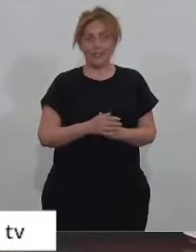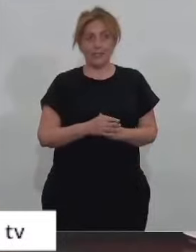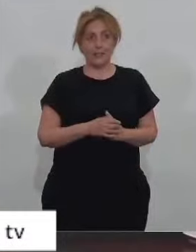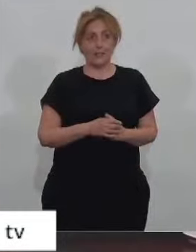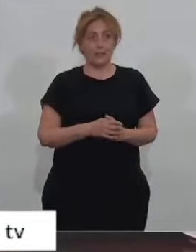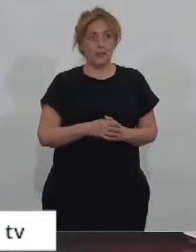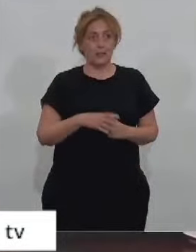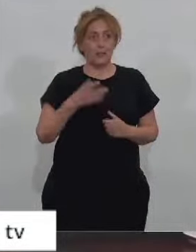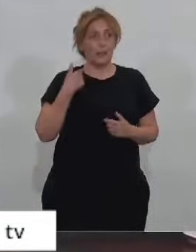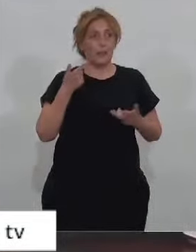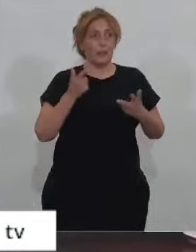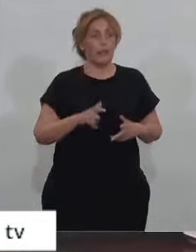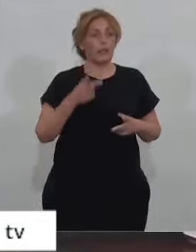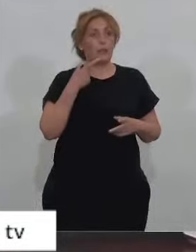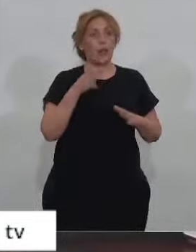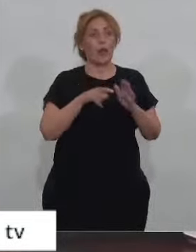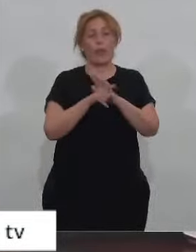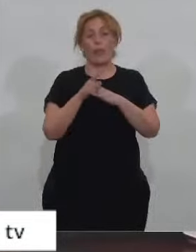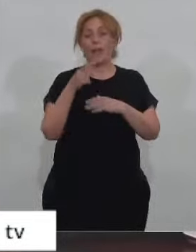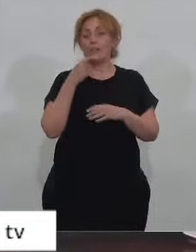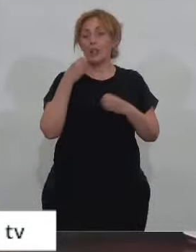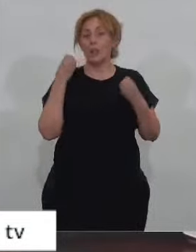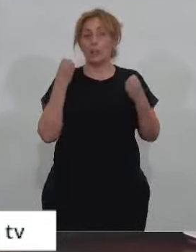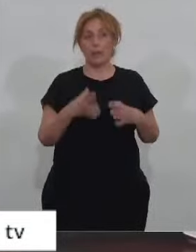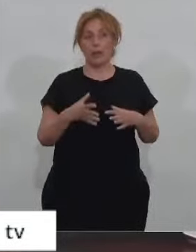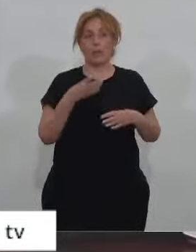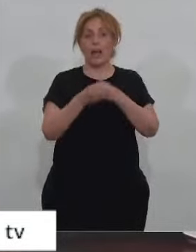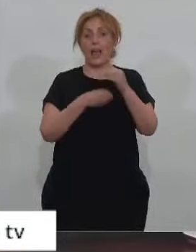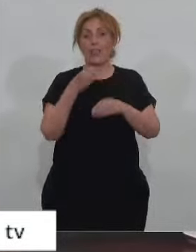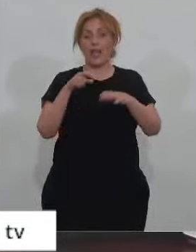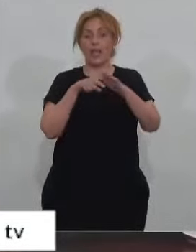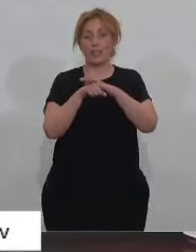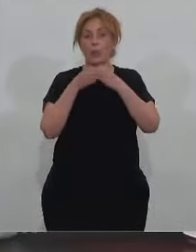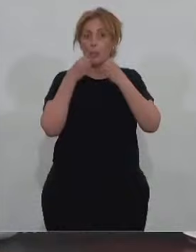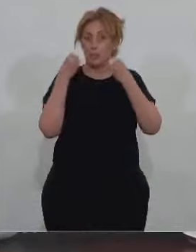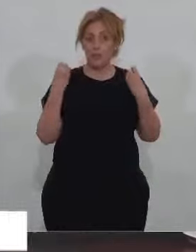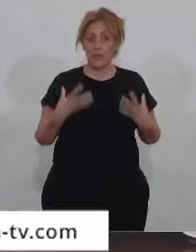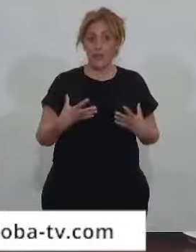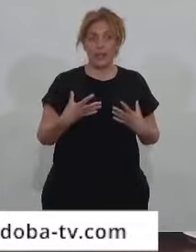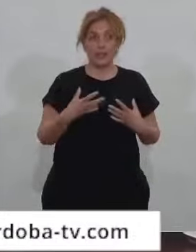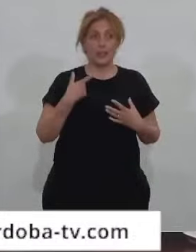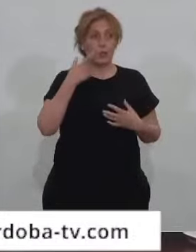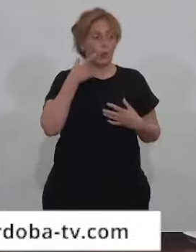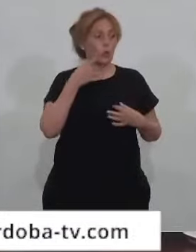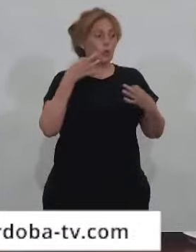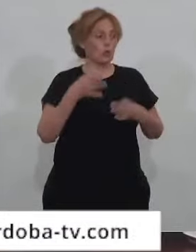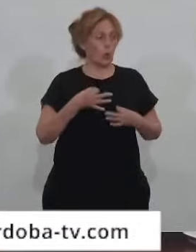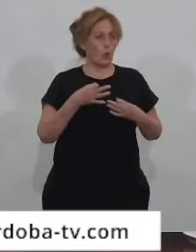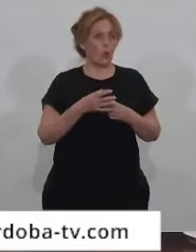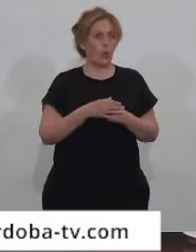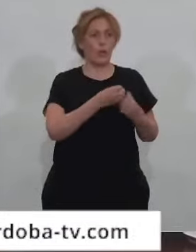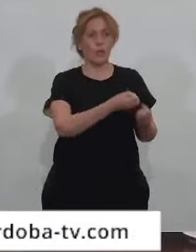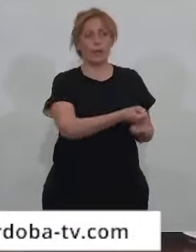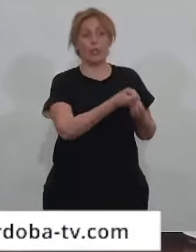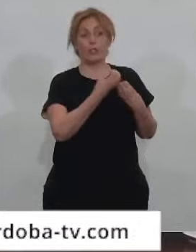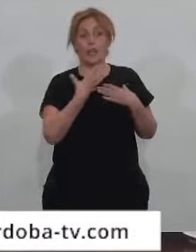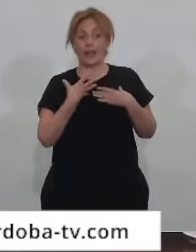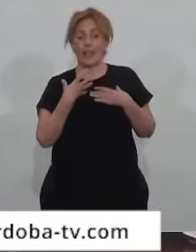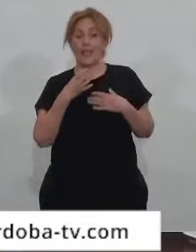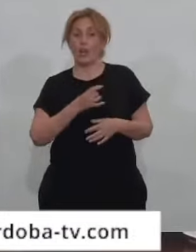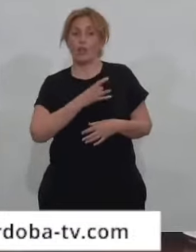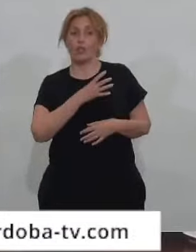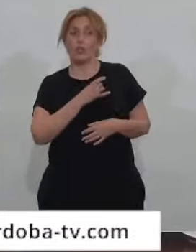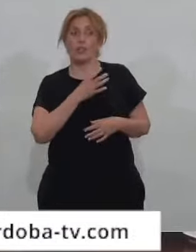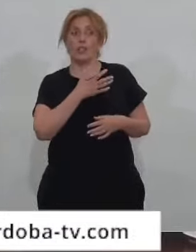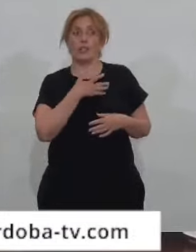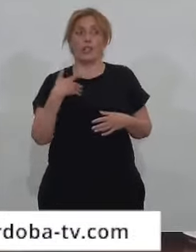sean efectivas, yo estoy seguro, y así me lo trasladan los sindicatos, que quieren llegar a acuerdos. Claro